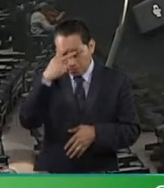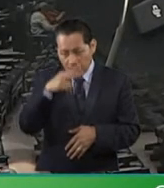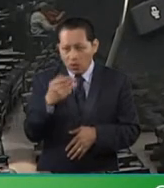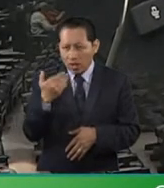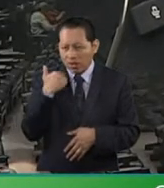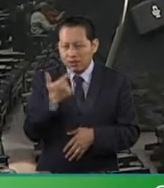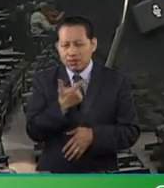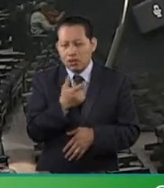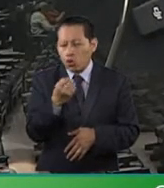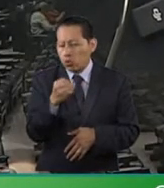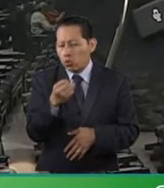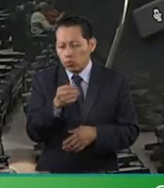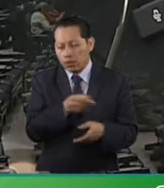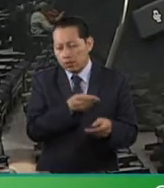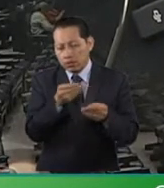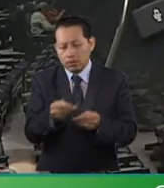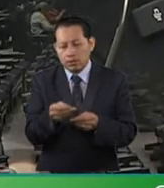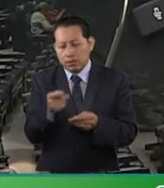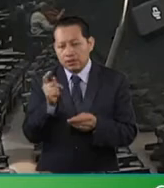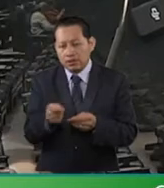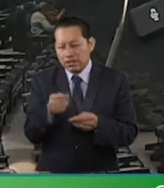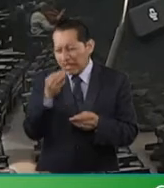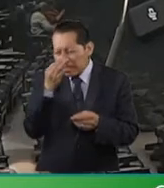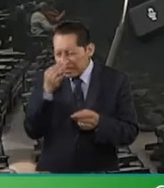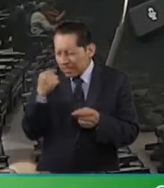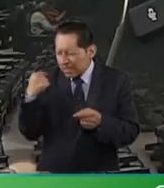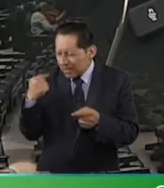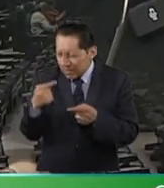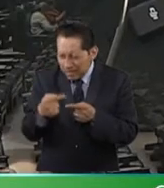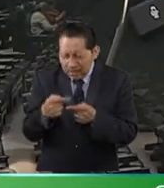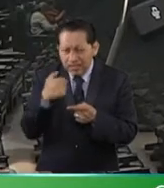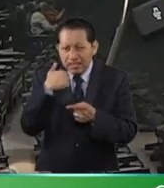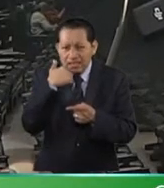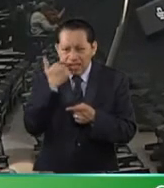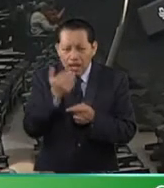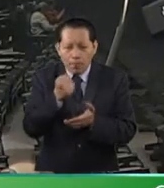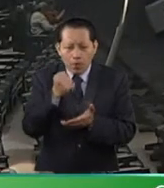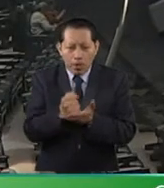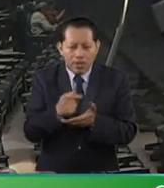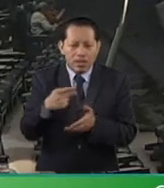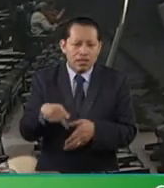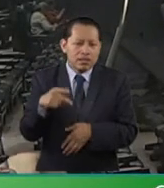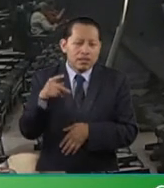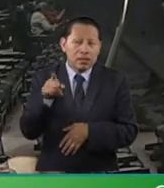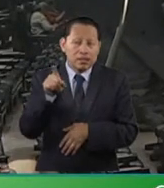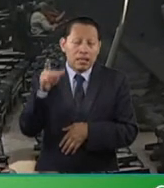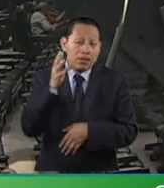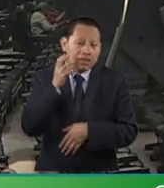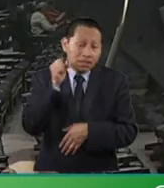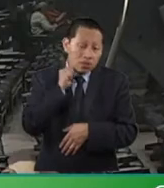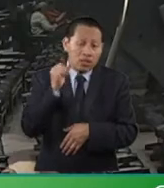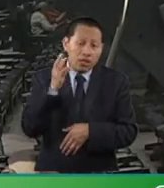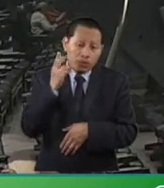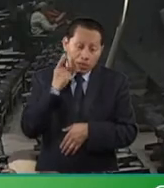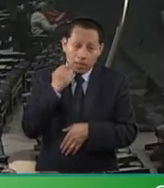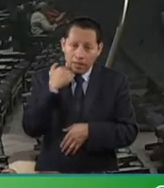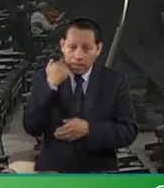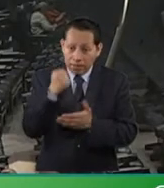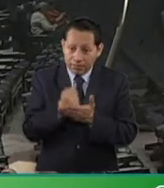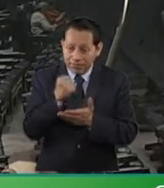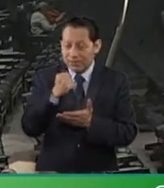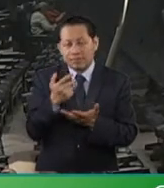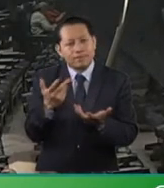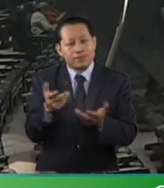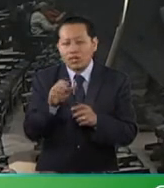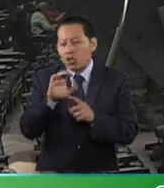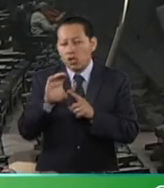7 de octubre y a una semana se pretende que se aprueben por la Cámara de Senadores y Diputados. La Comisión